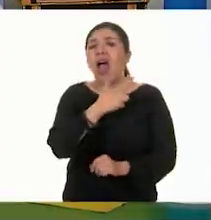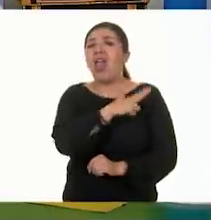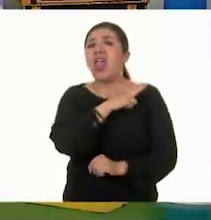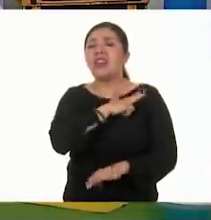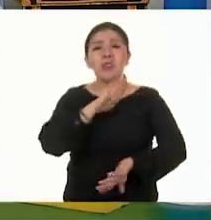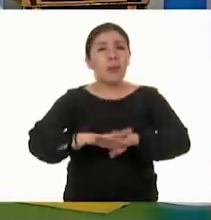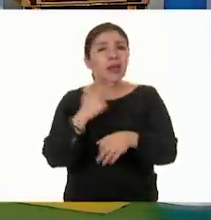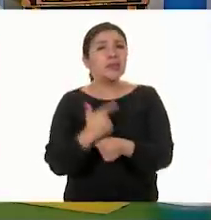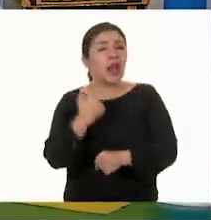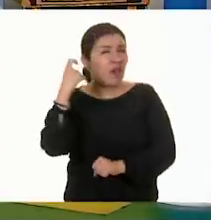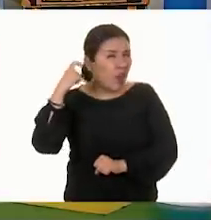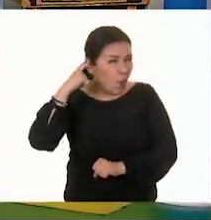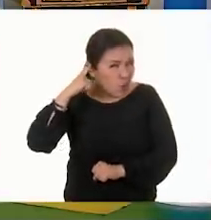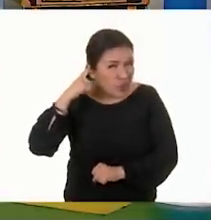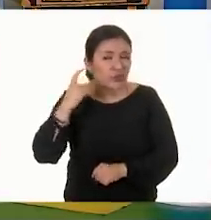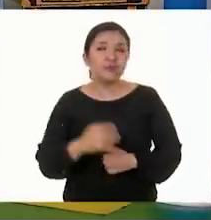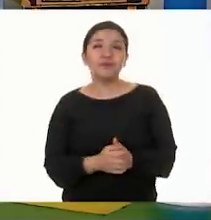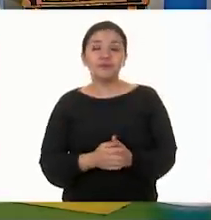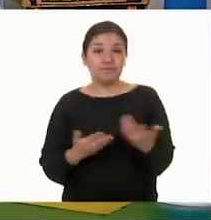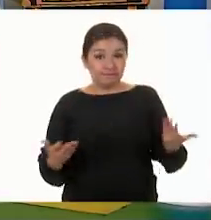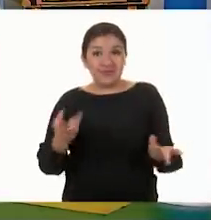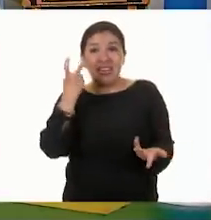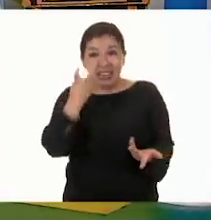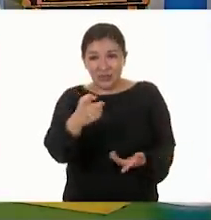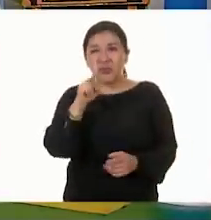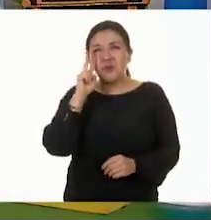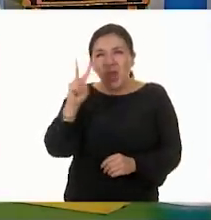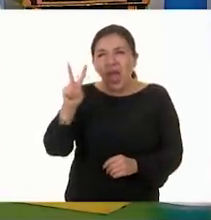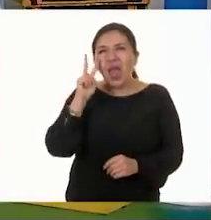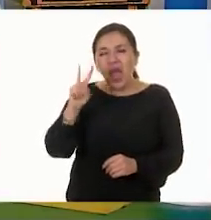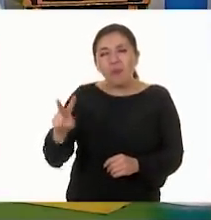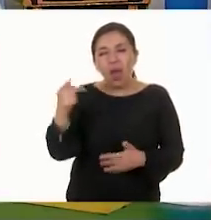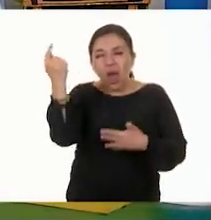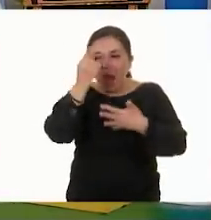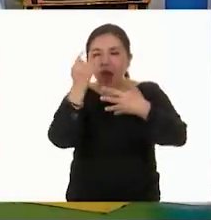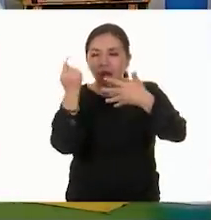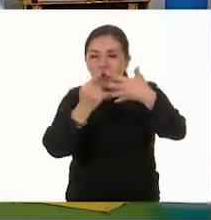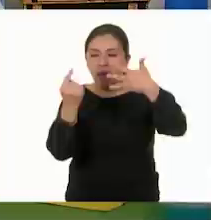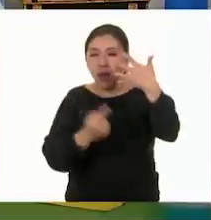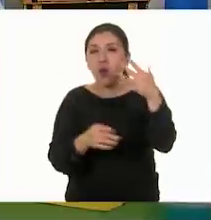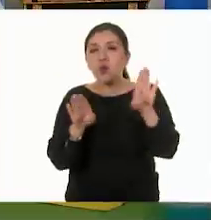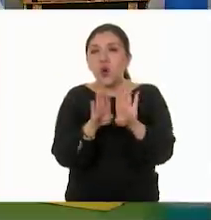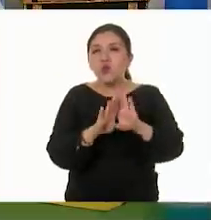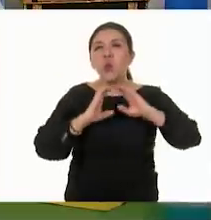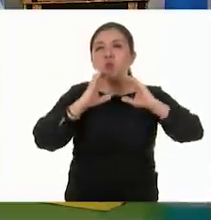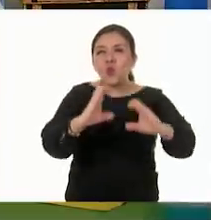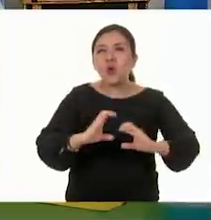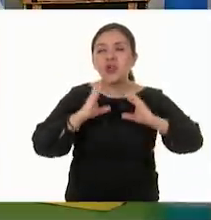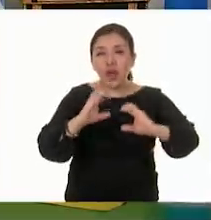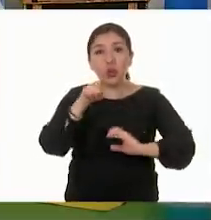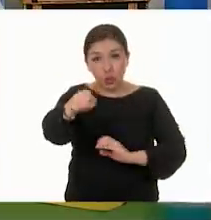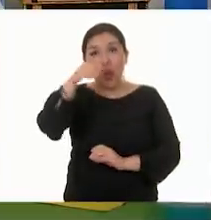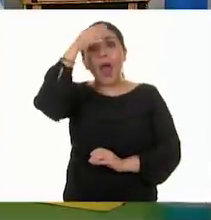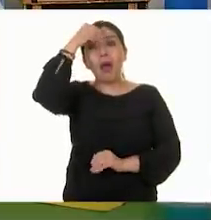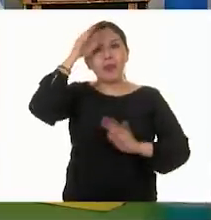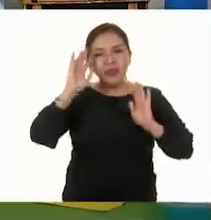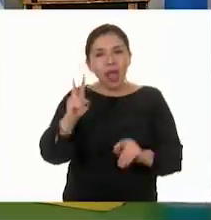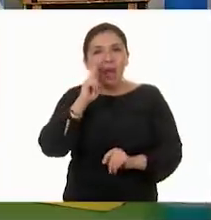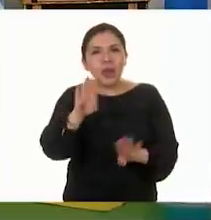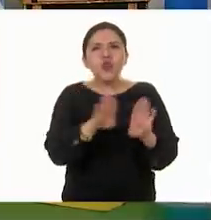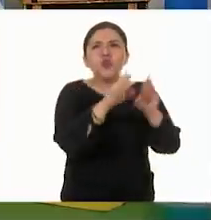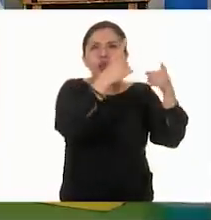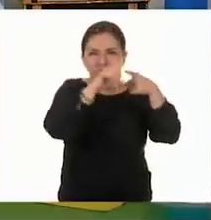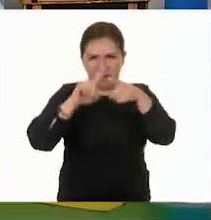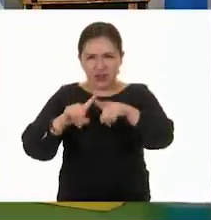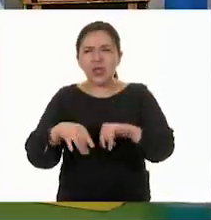muy grave en tu oído. Entonces, podemos ver cómo todas estas medidas, ya aprendimos a diferenciar los sonidos,